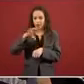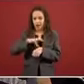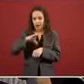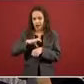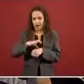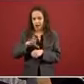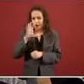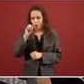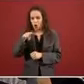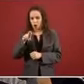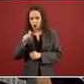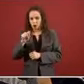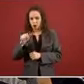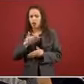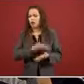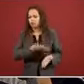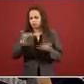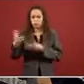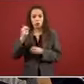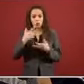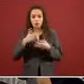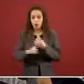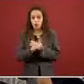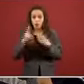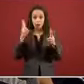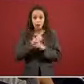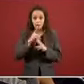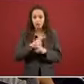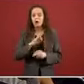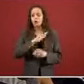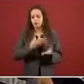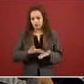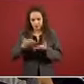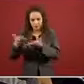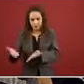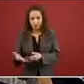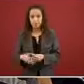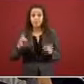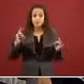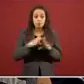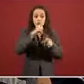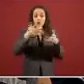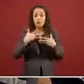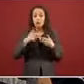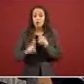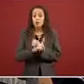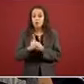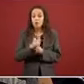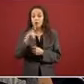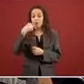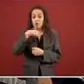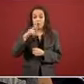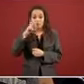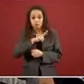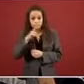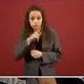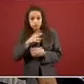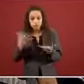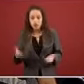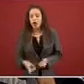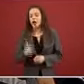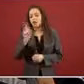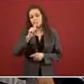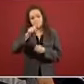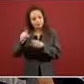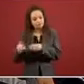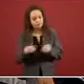problema. Tiene un problema respiratorio, no entra ni a urgencias ni entra a la consulta externa, va al filtro. Y aquí tenemos